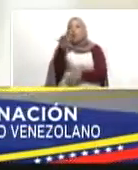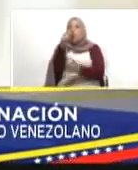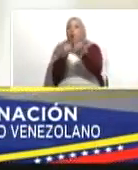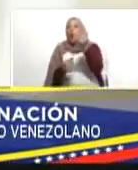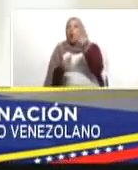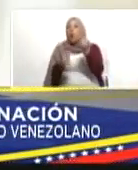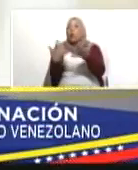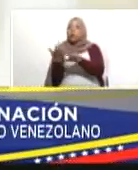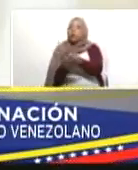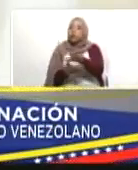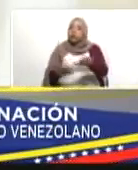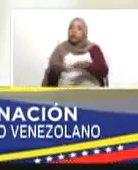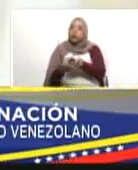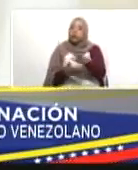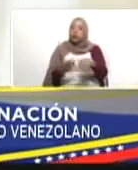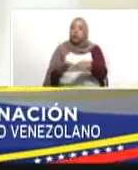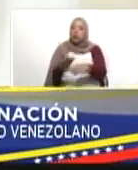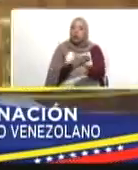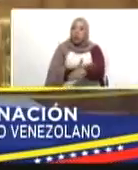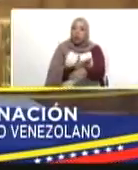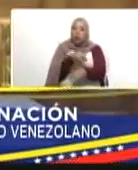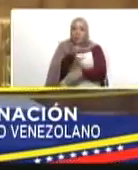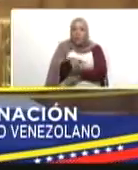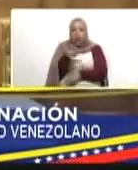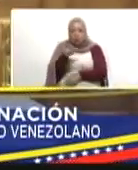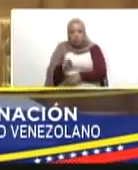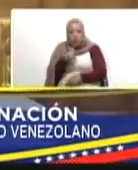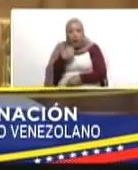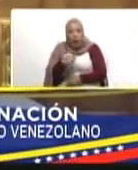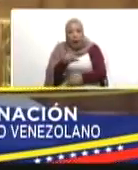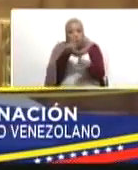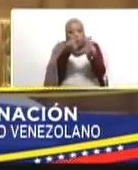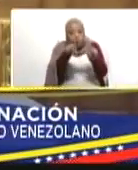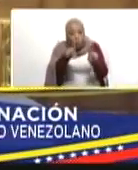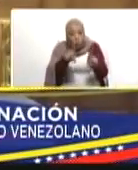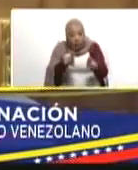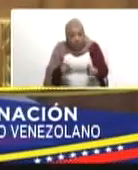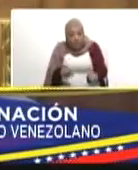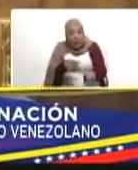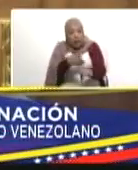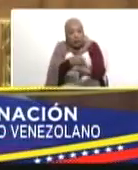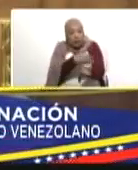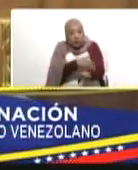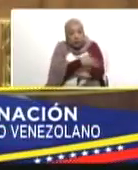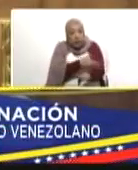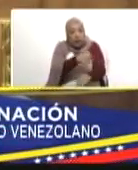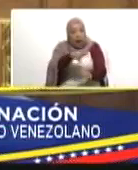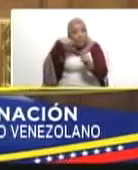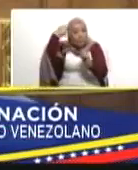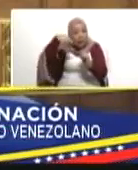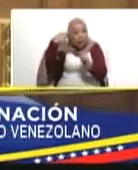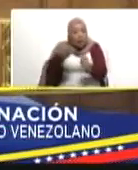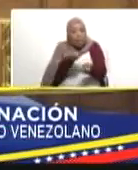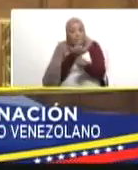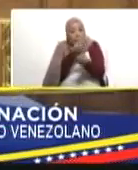intentona tan convictos y confesos con pruebas grabaciones